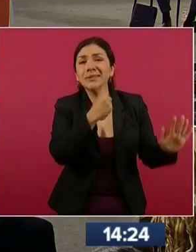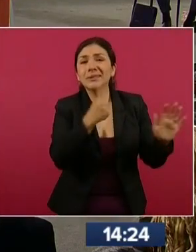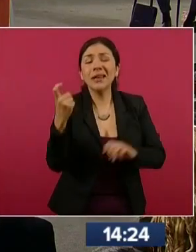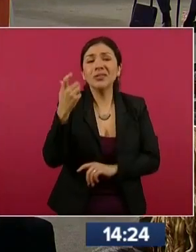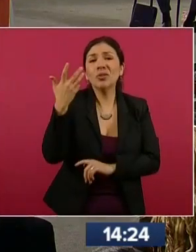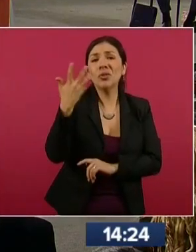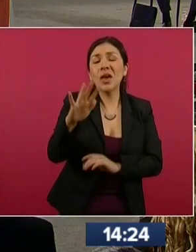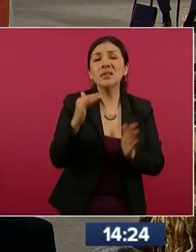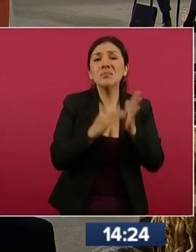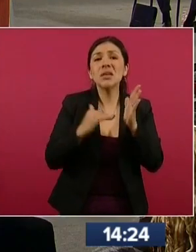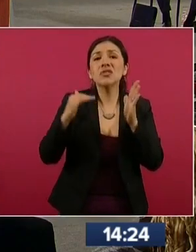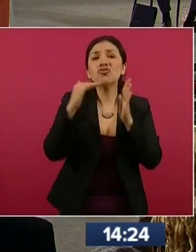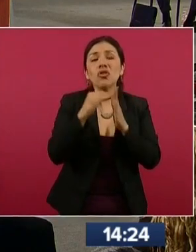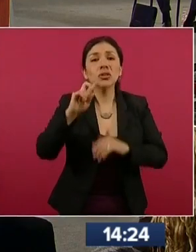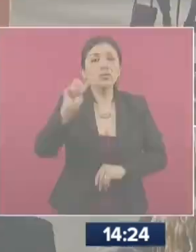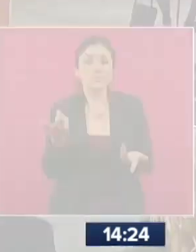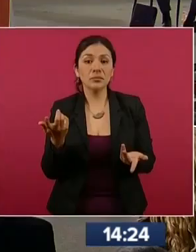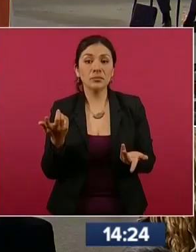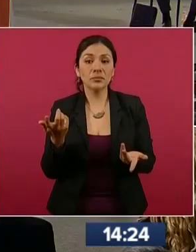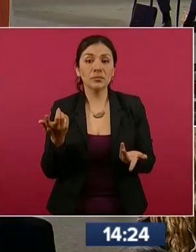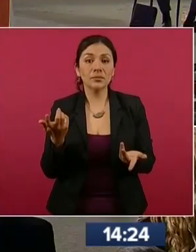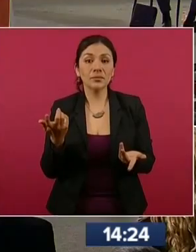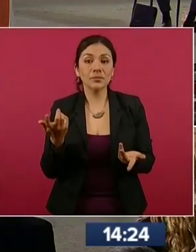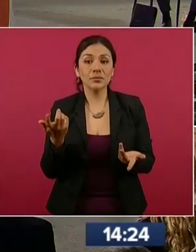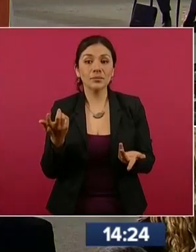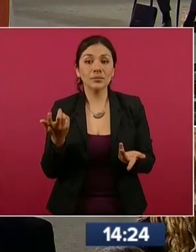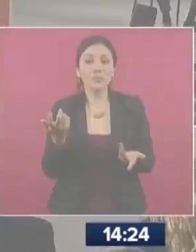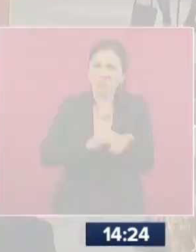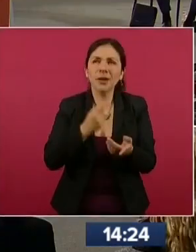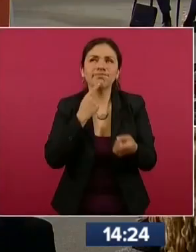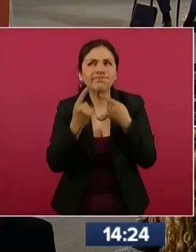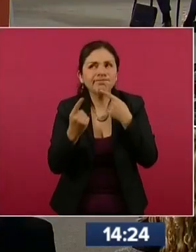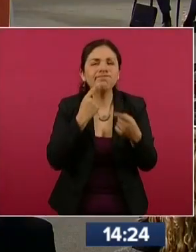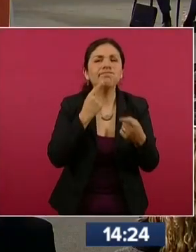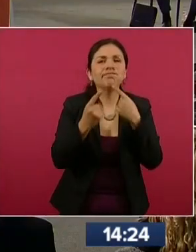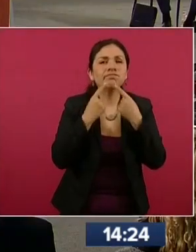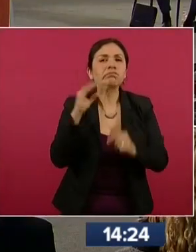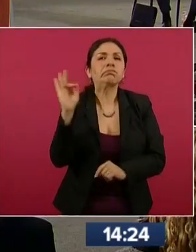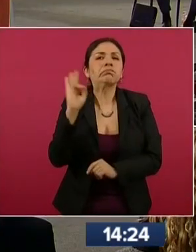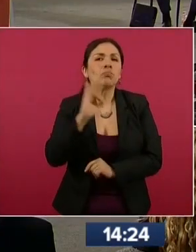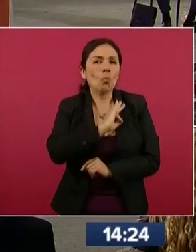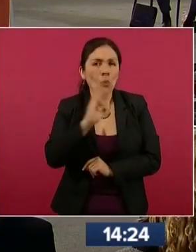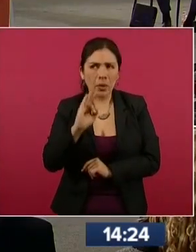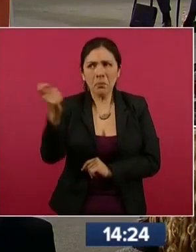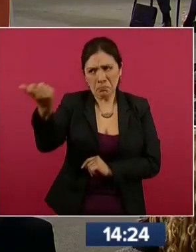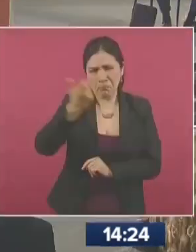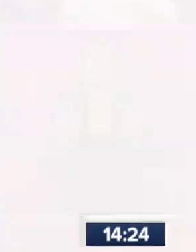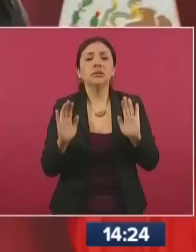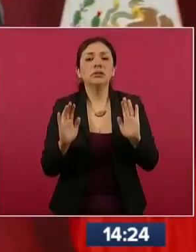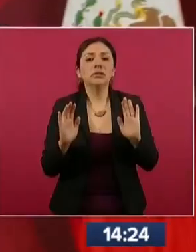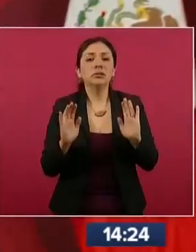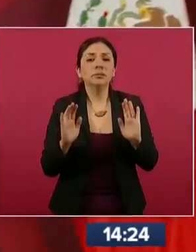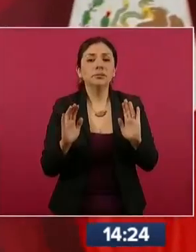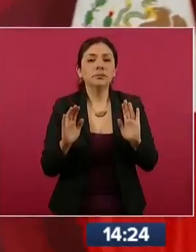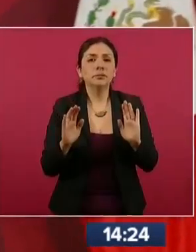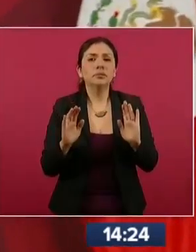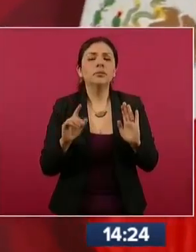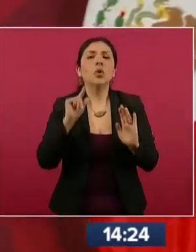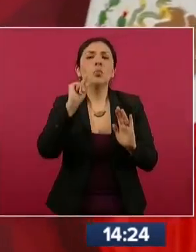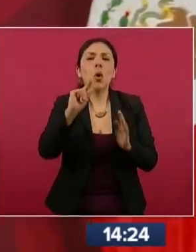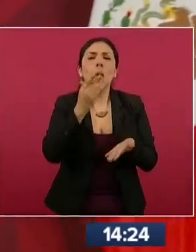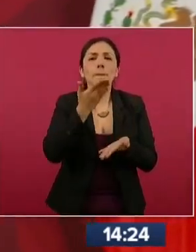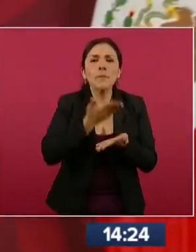millones de dólares. Todavía no descartamos que puedan dar los 30 y en plazo